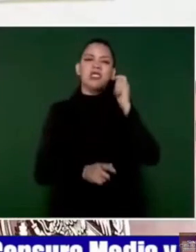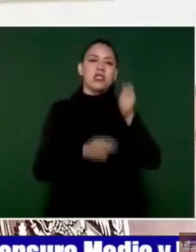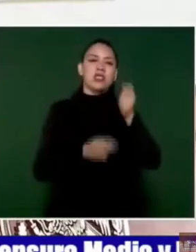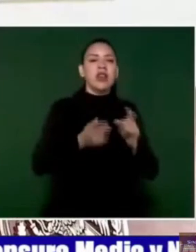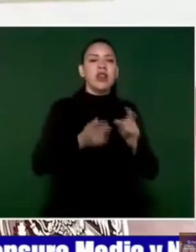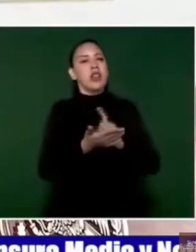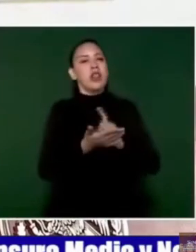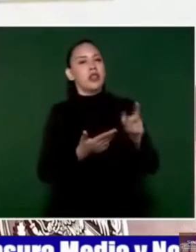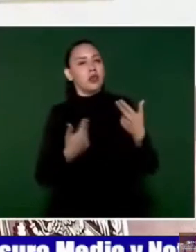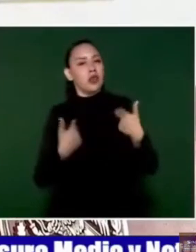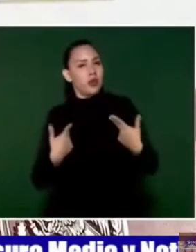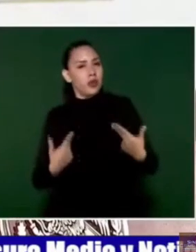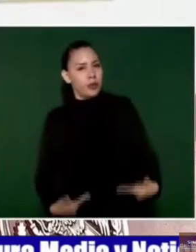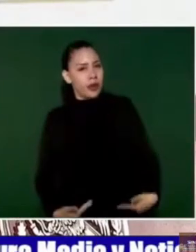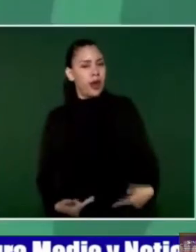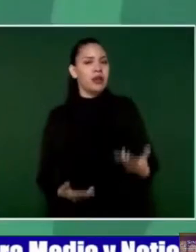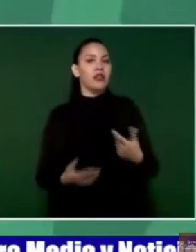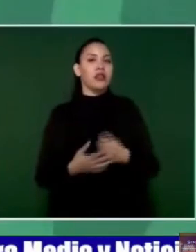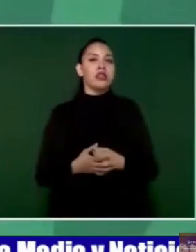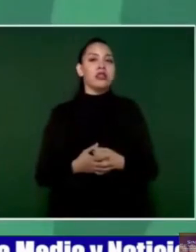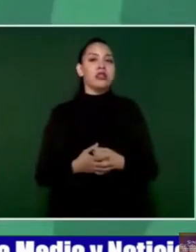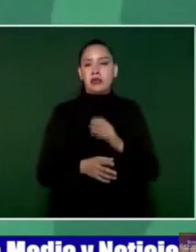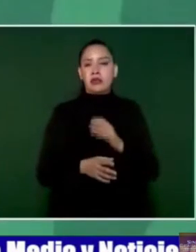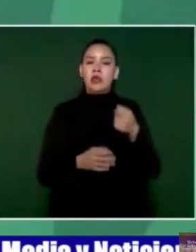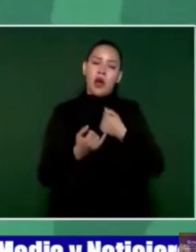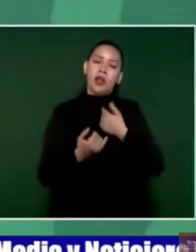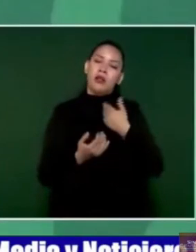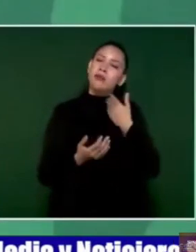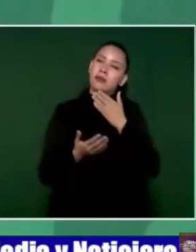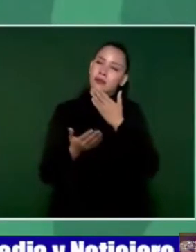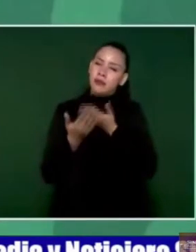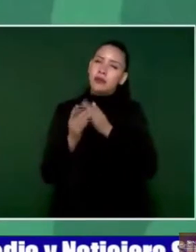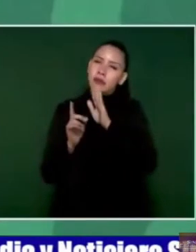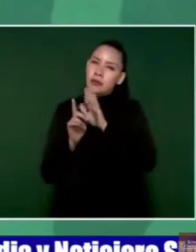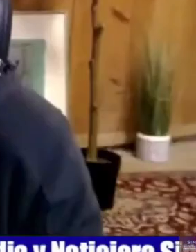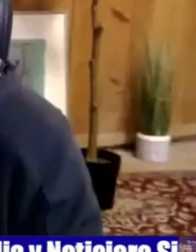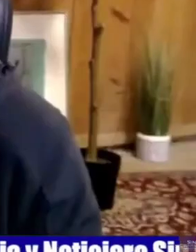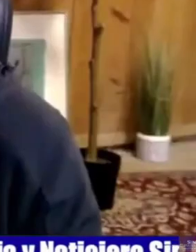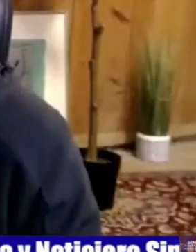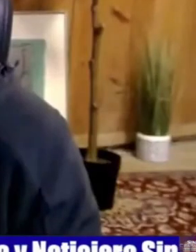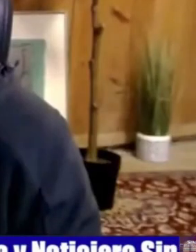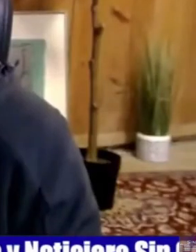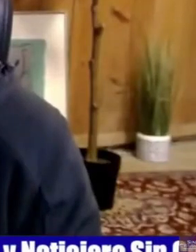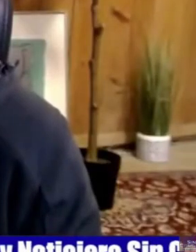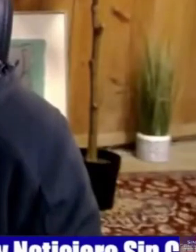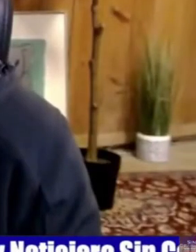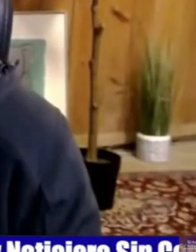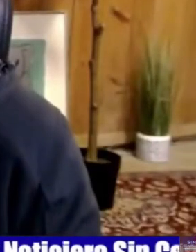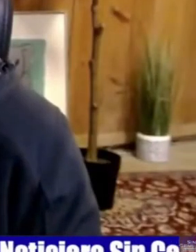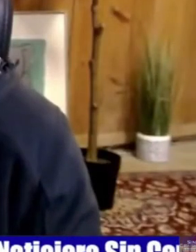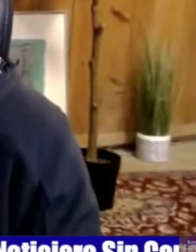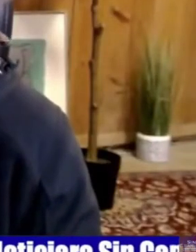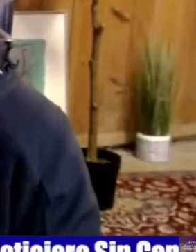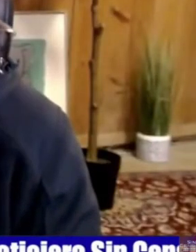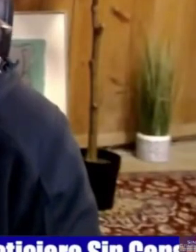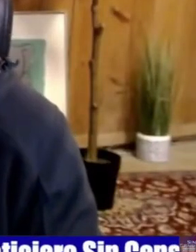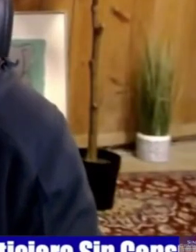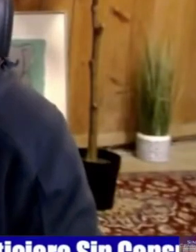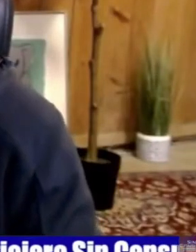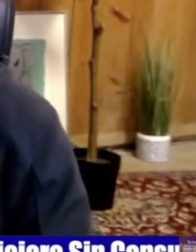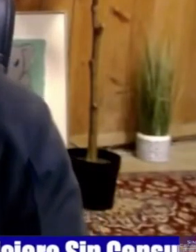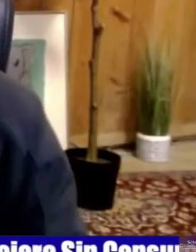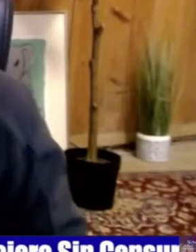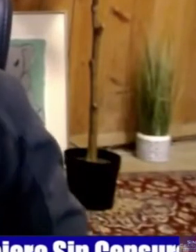exhibió cómo pues no les funcionó a sus adversarios conservadores, a pesar de la nota que seguramente gastaron en estrategas, en asesores,